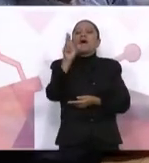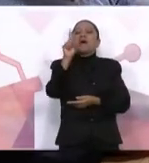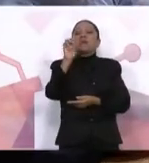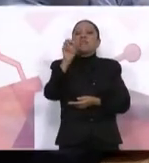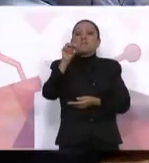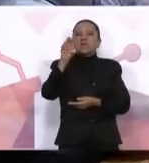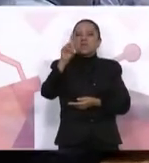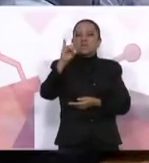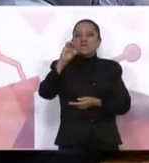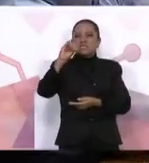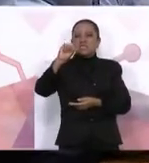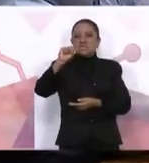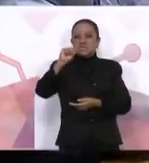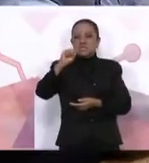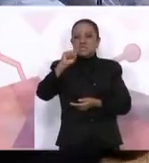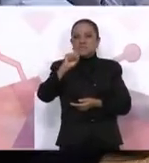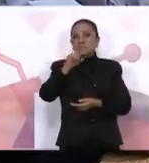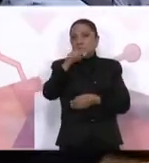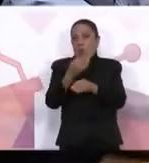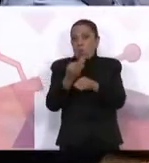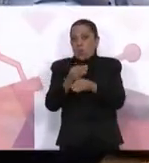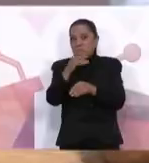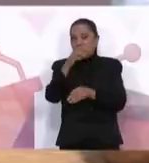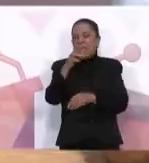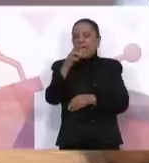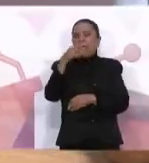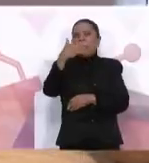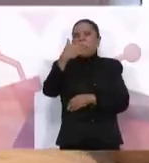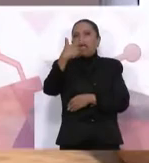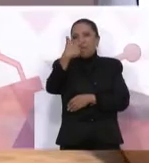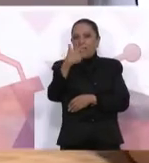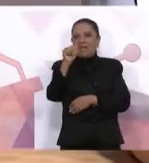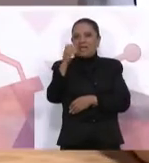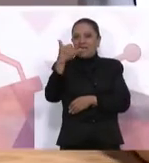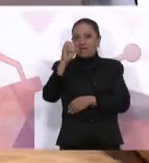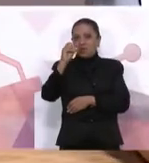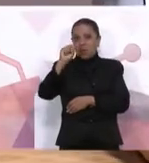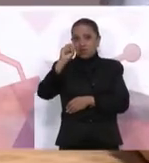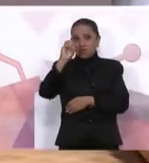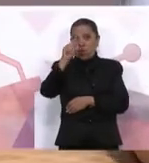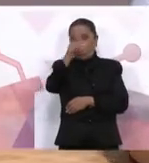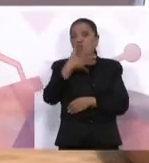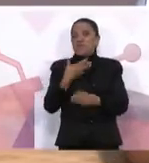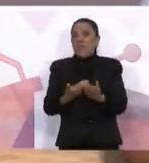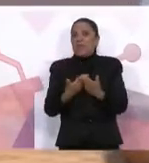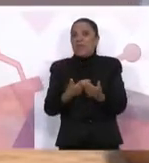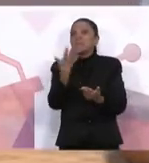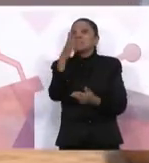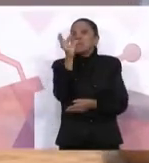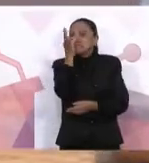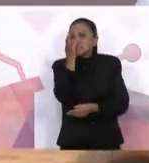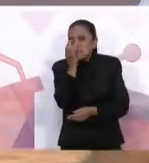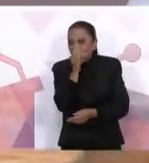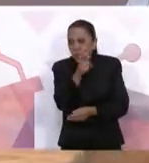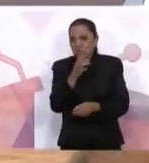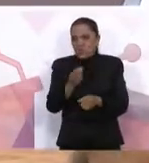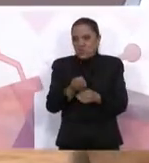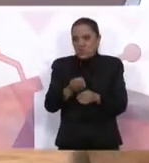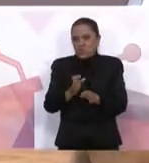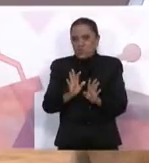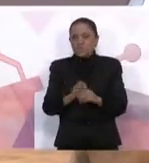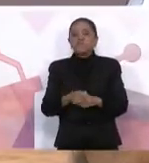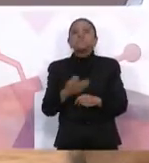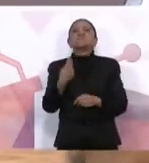para rodrigo gayosso en caso de que deseara utilizarlos si en primer lugar voy a hacer que los morelenses no salgan del